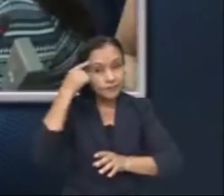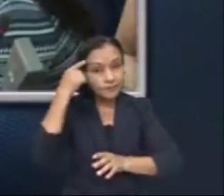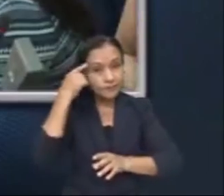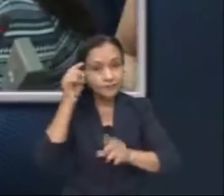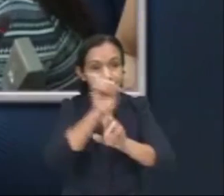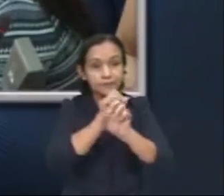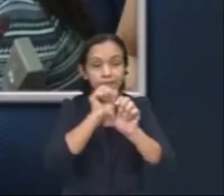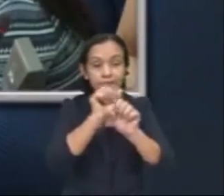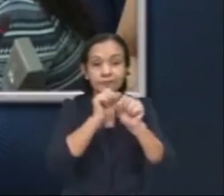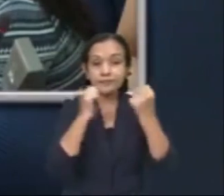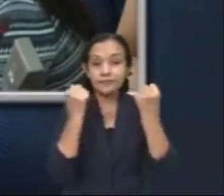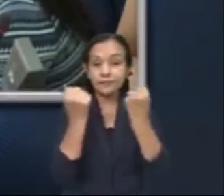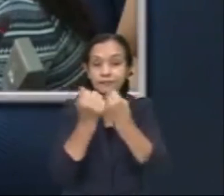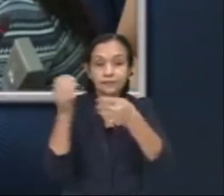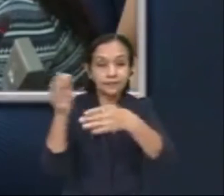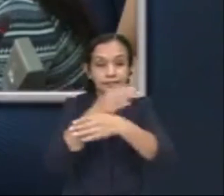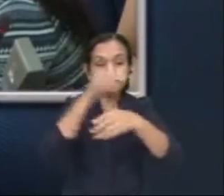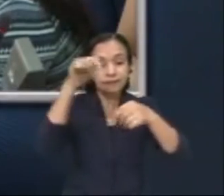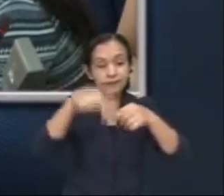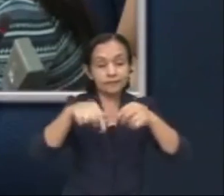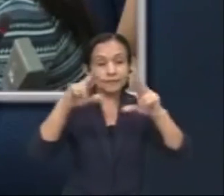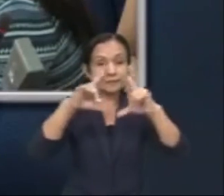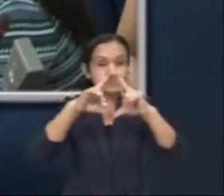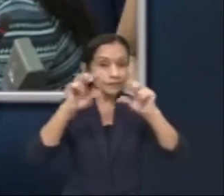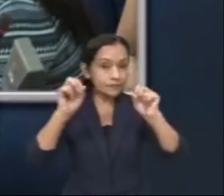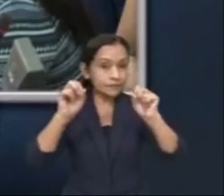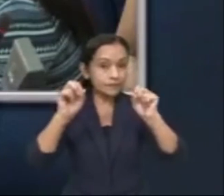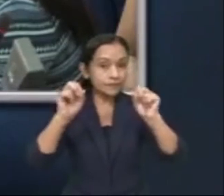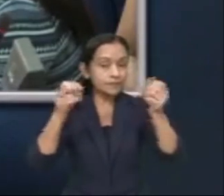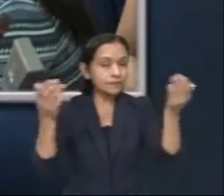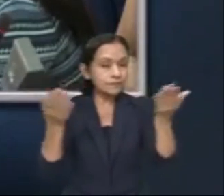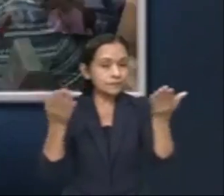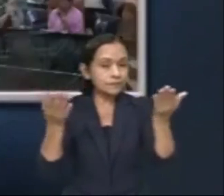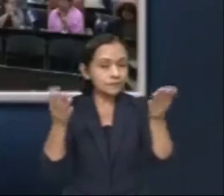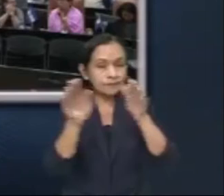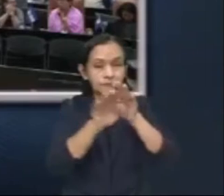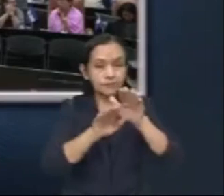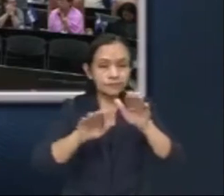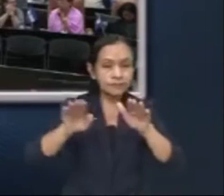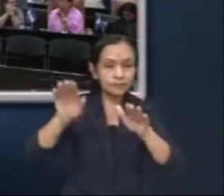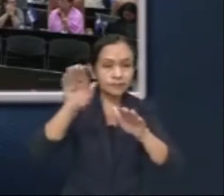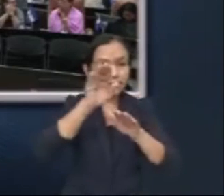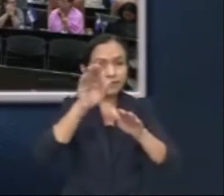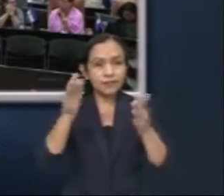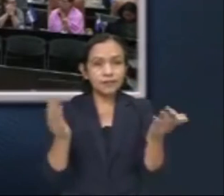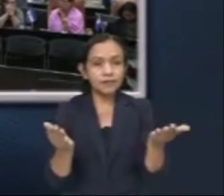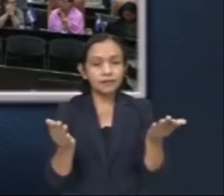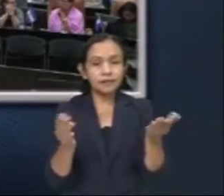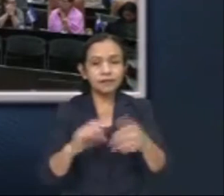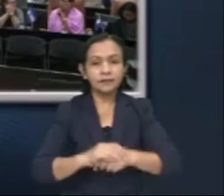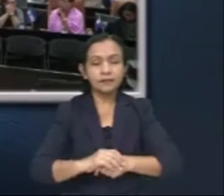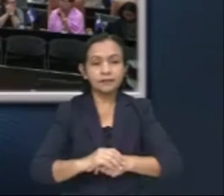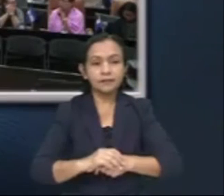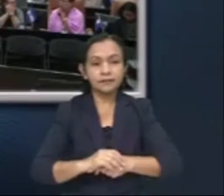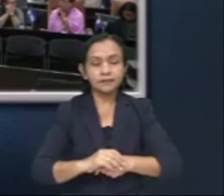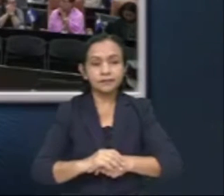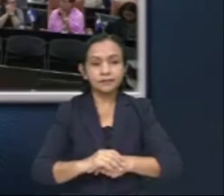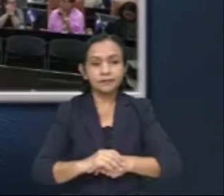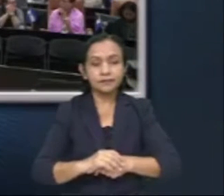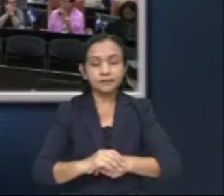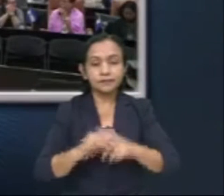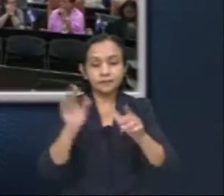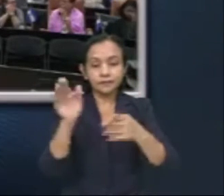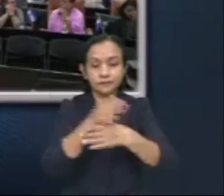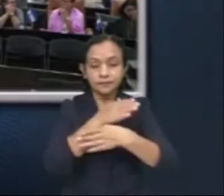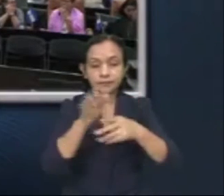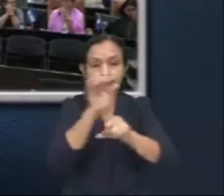caso de las asociaciones aquí en Nicaragua actualmente, pues sobre todo los